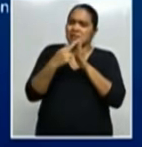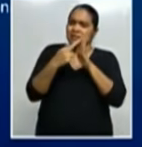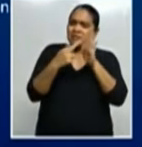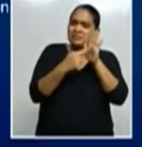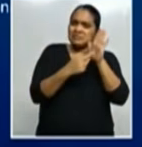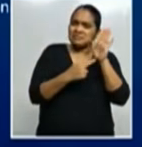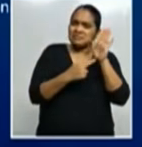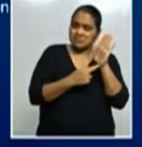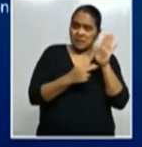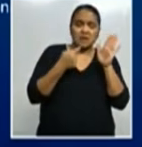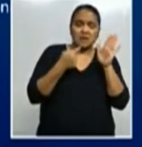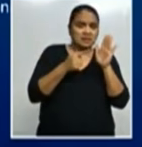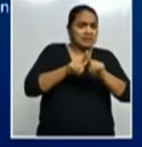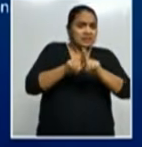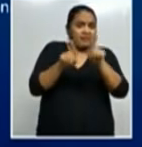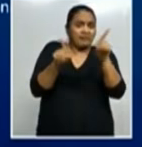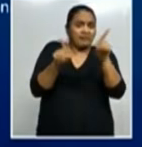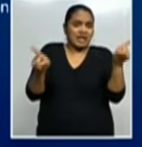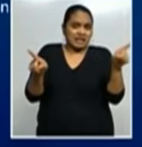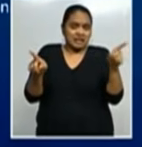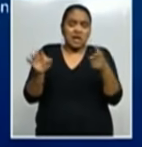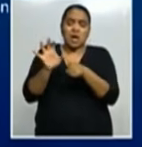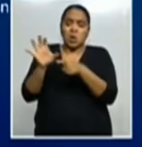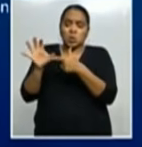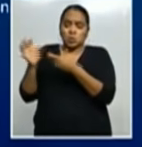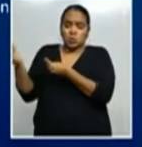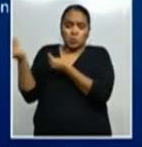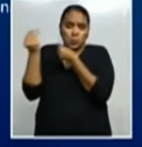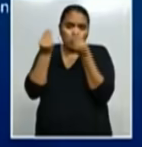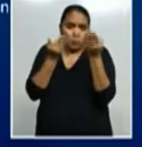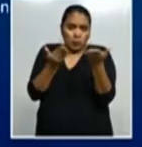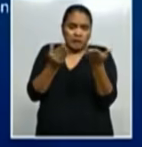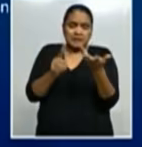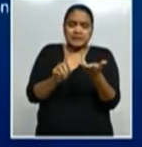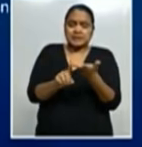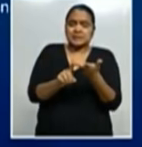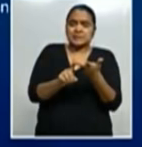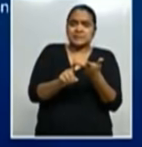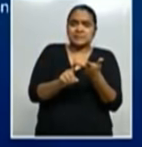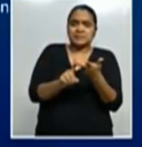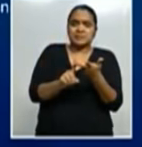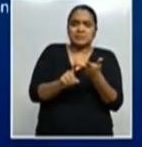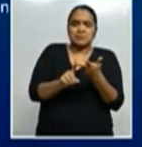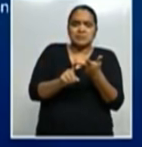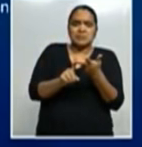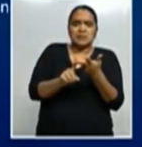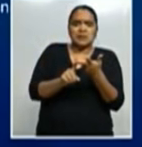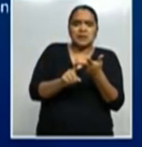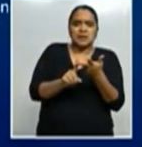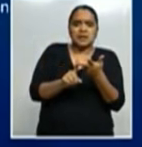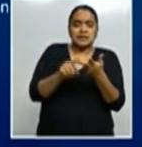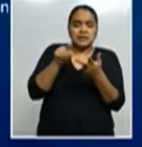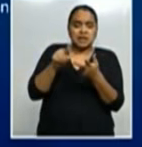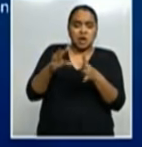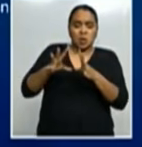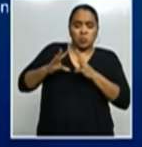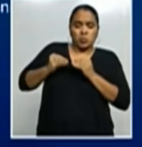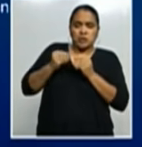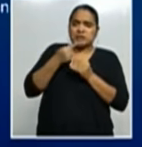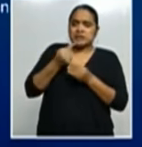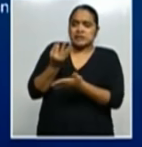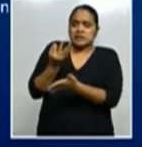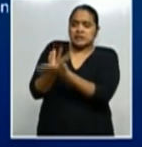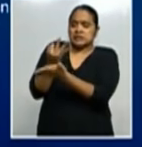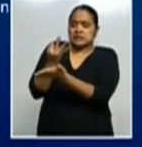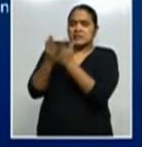evitar la propagación de este virus, y además acompañado a ello mitigando de cierta manera el riesgo asumido por el sistema